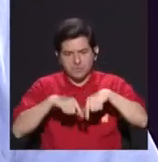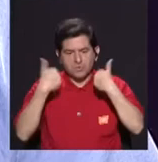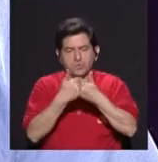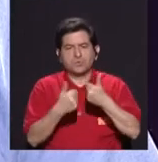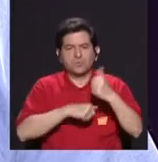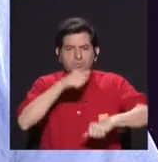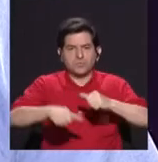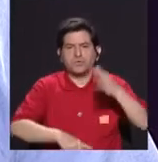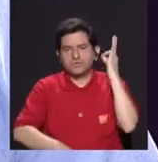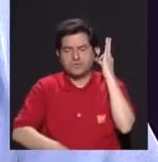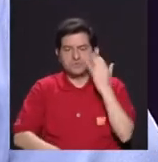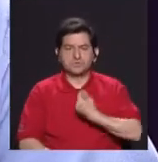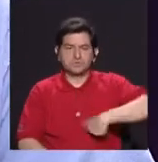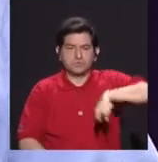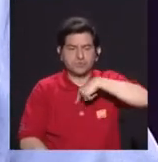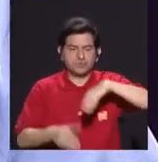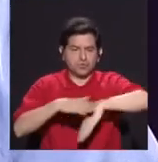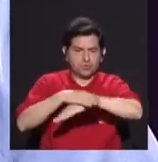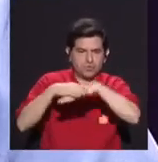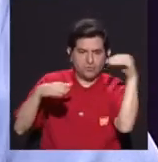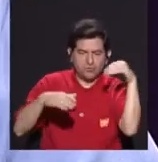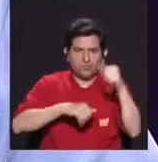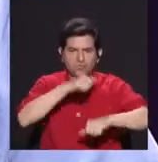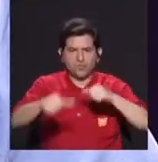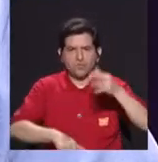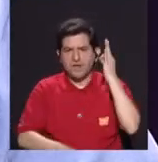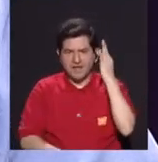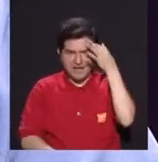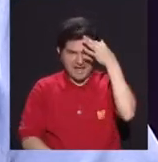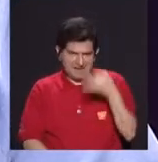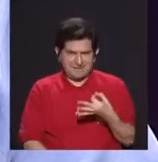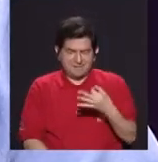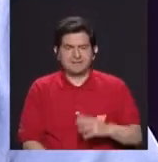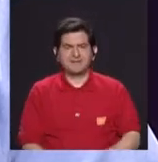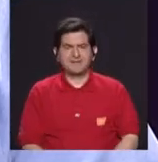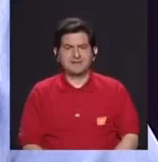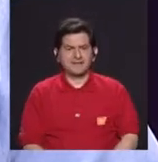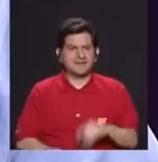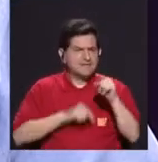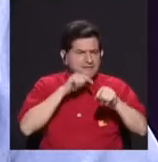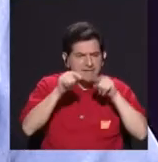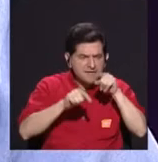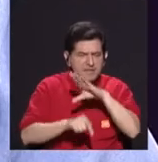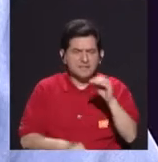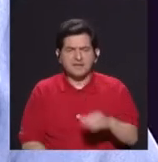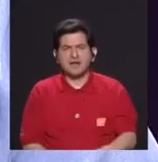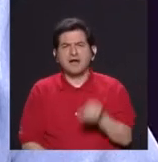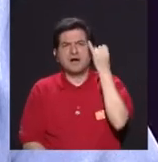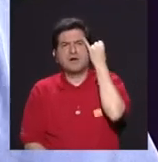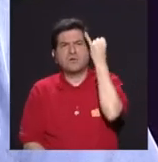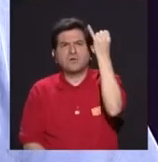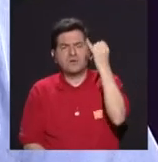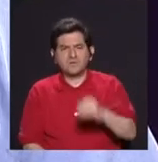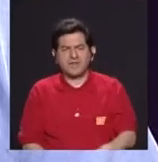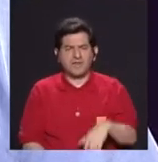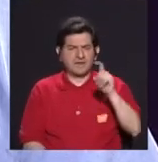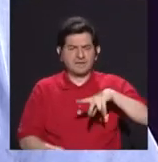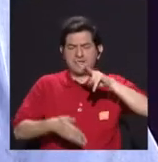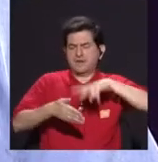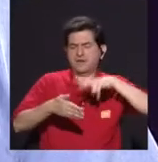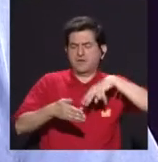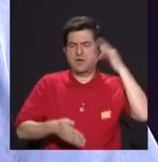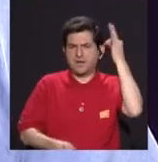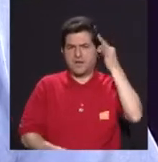cuando nosotros fuera del feminismo consideramos que estamos dando una crítica a un argumento deberíamos de leer la teoría feminista